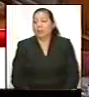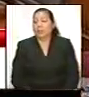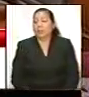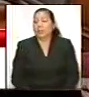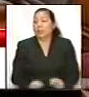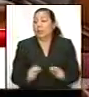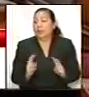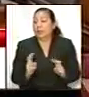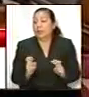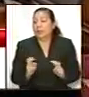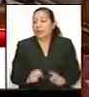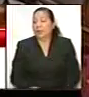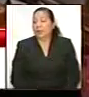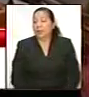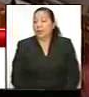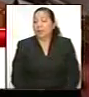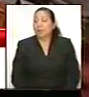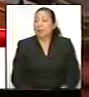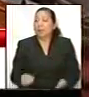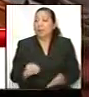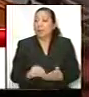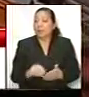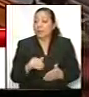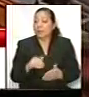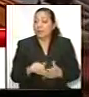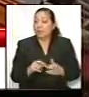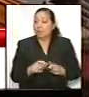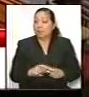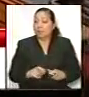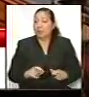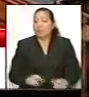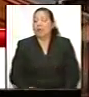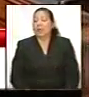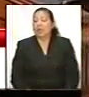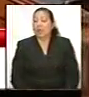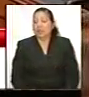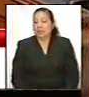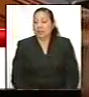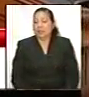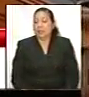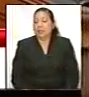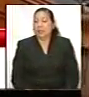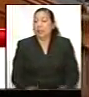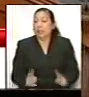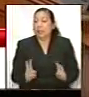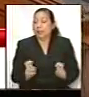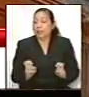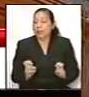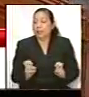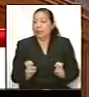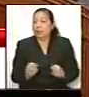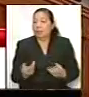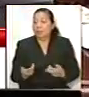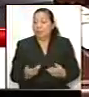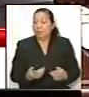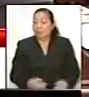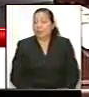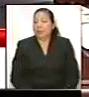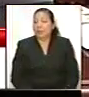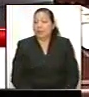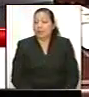tema de la reelección parlamentaria y los temas referidos a la inmunidad